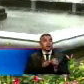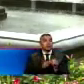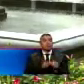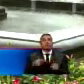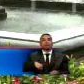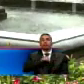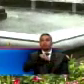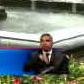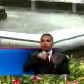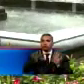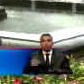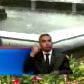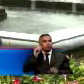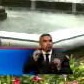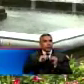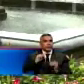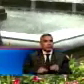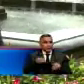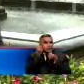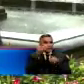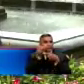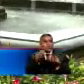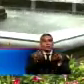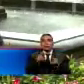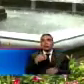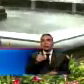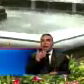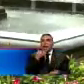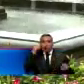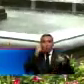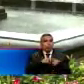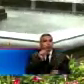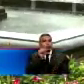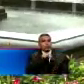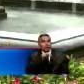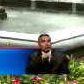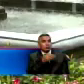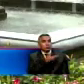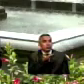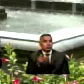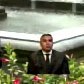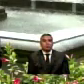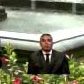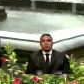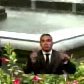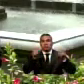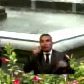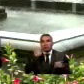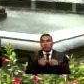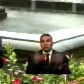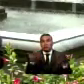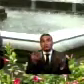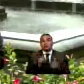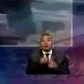aquí para contarles mayores detalles y definitivamente si hay o no algún tipo de acuerdo entre el gobierno y la CONAIE en el tema de los combustibles, que